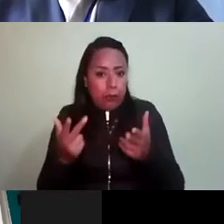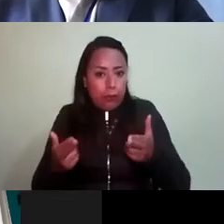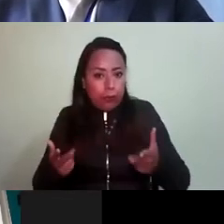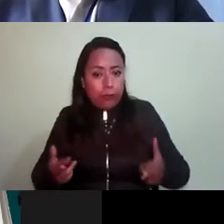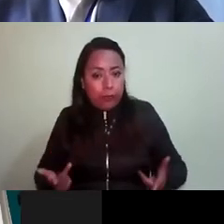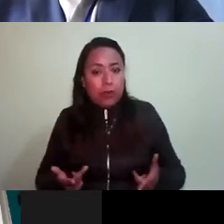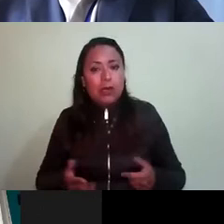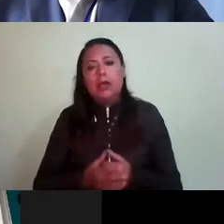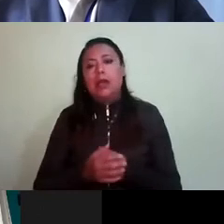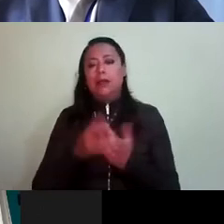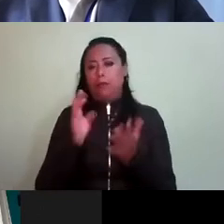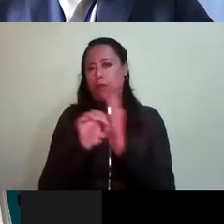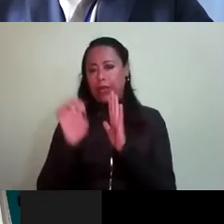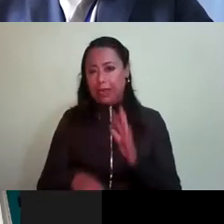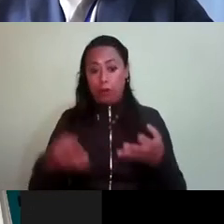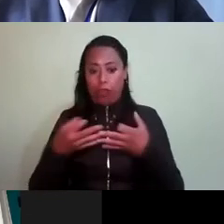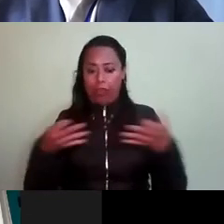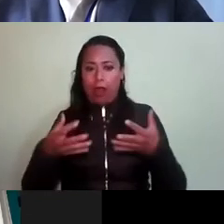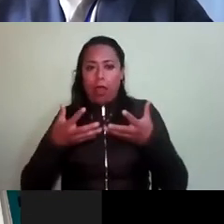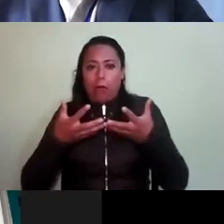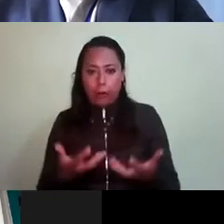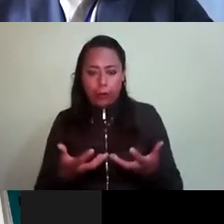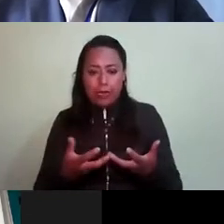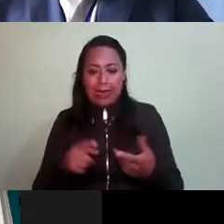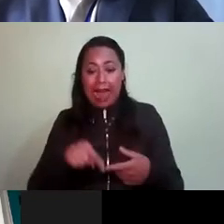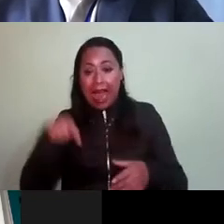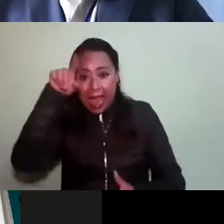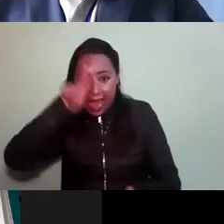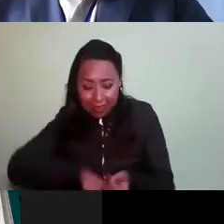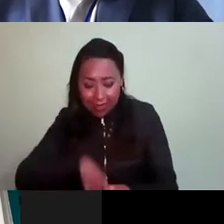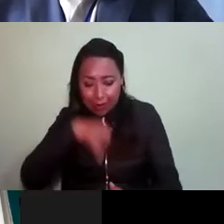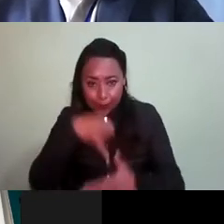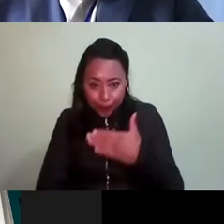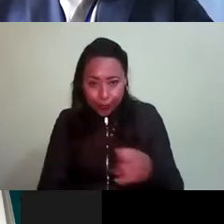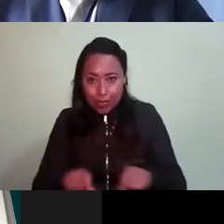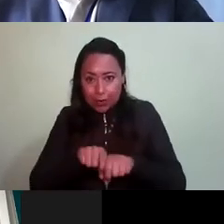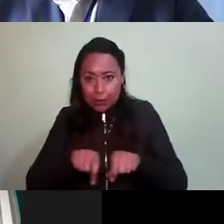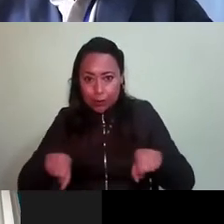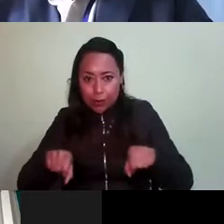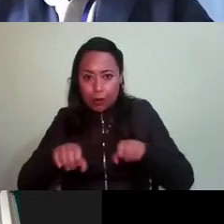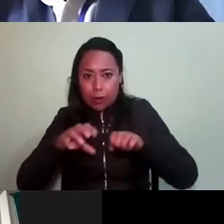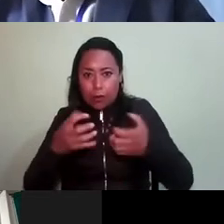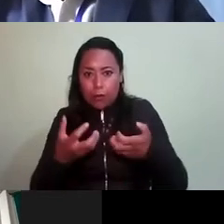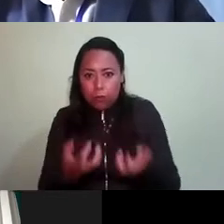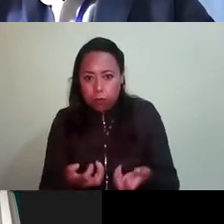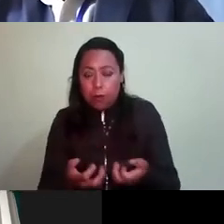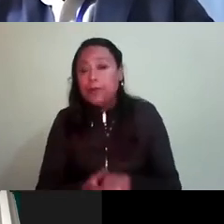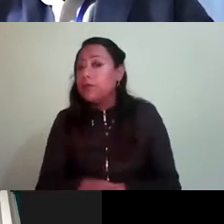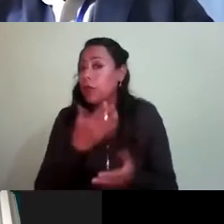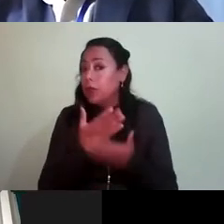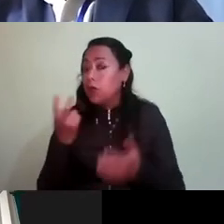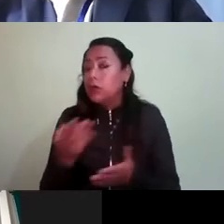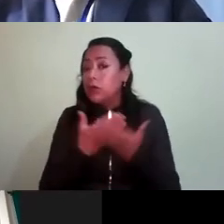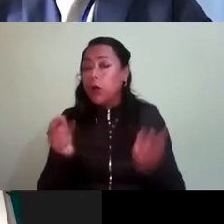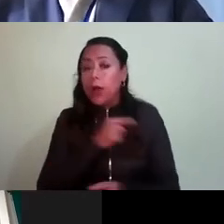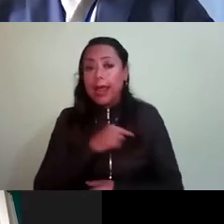diferenciales lesionan toda esta infraestructura y tenemos muchísimos años de falta de inversión en un drenaje adecuado. Entonces,